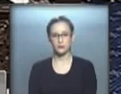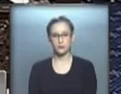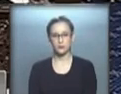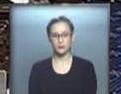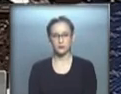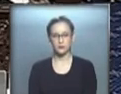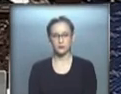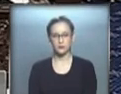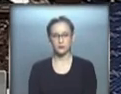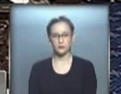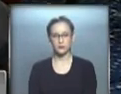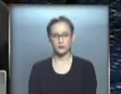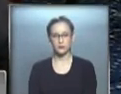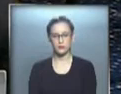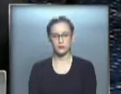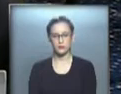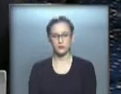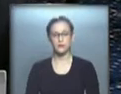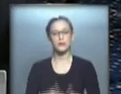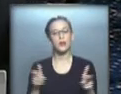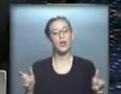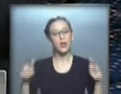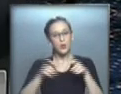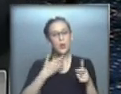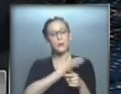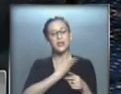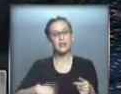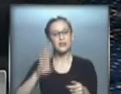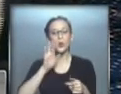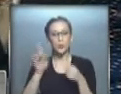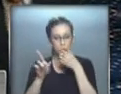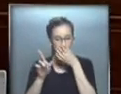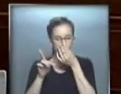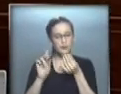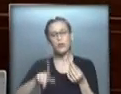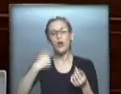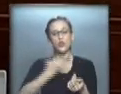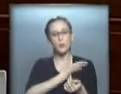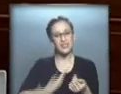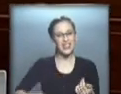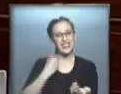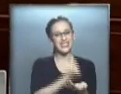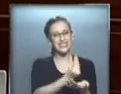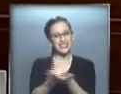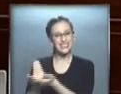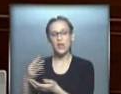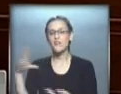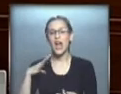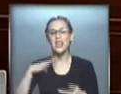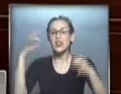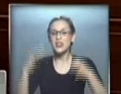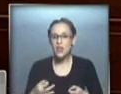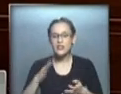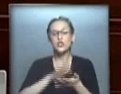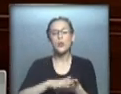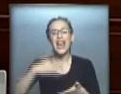pese a las reuniones que mantuvo el presidente barack obama con líderes republicanos todavía no hay una definición sobre la disputa por el límite del